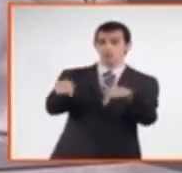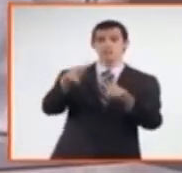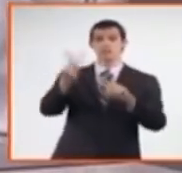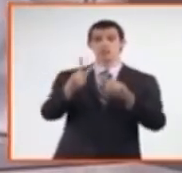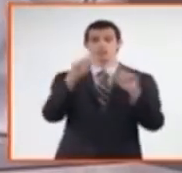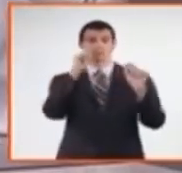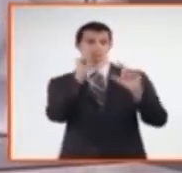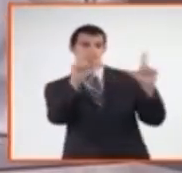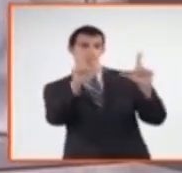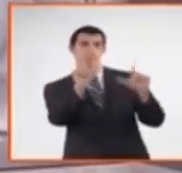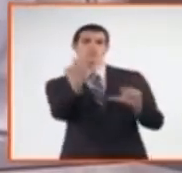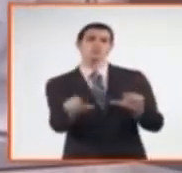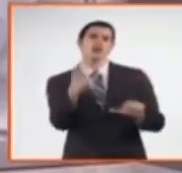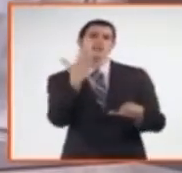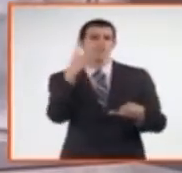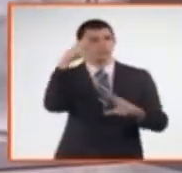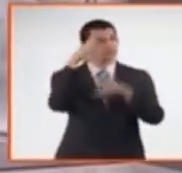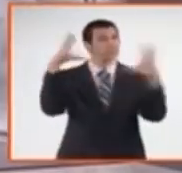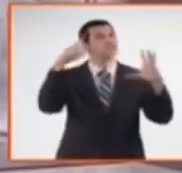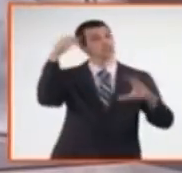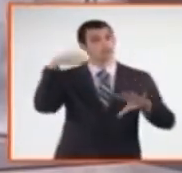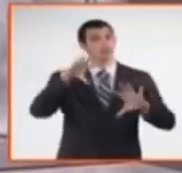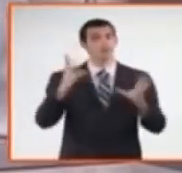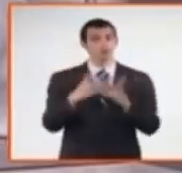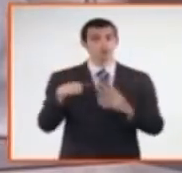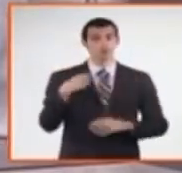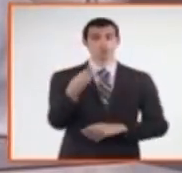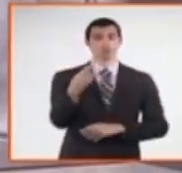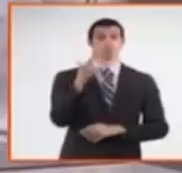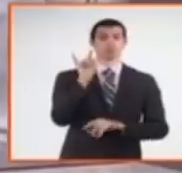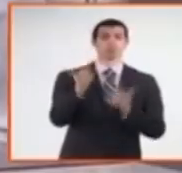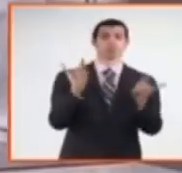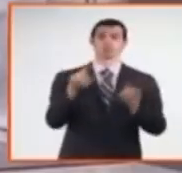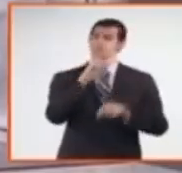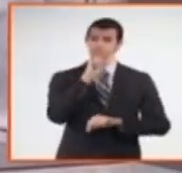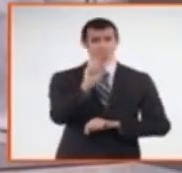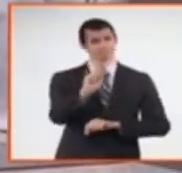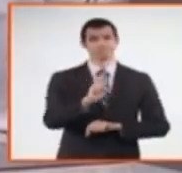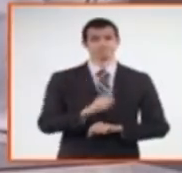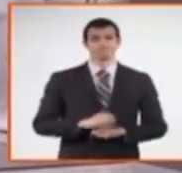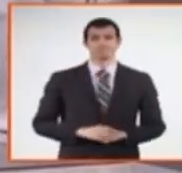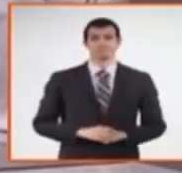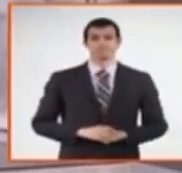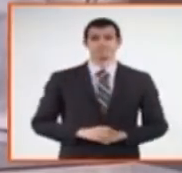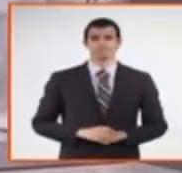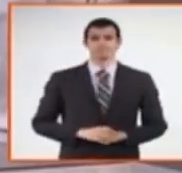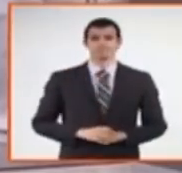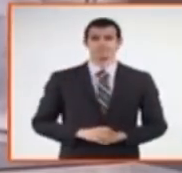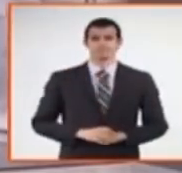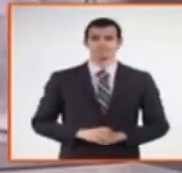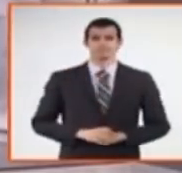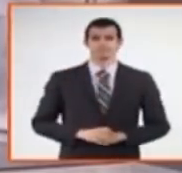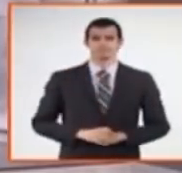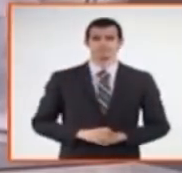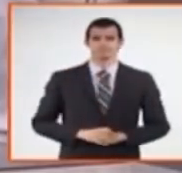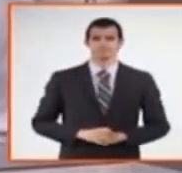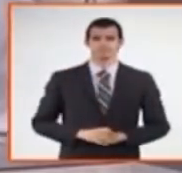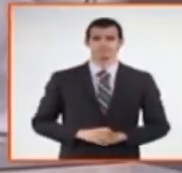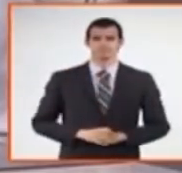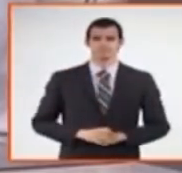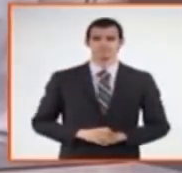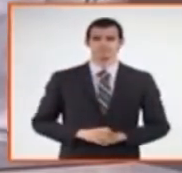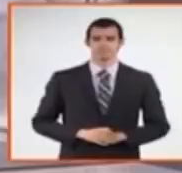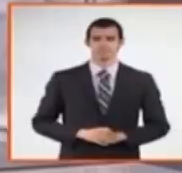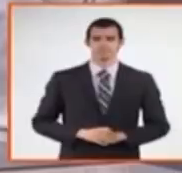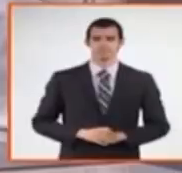con toda la información científica van a aparecer en el sitio web del instituto lo importante qué bueno teniendo en cuenta que estas pantallas